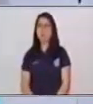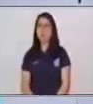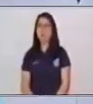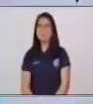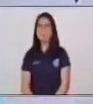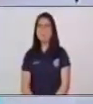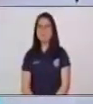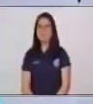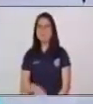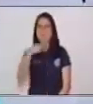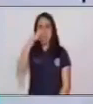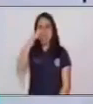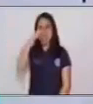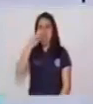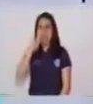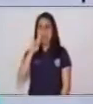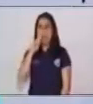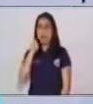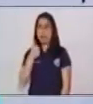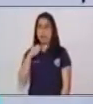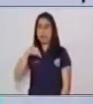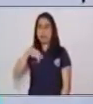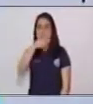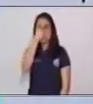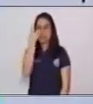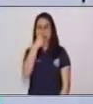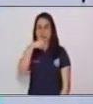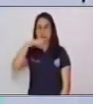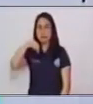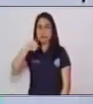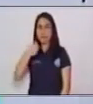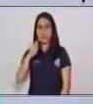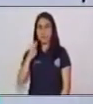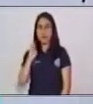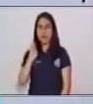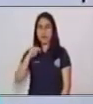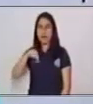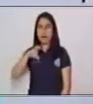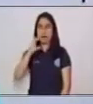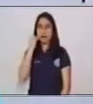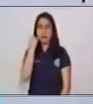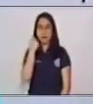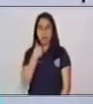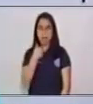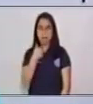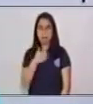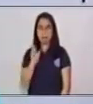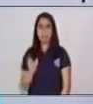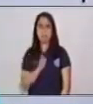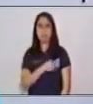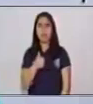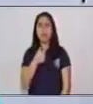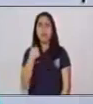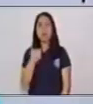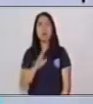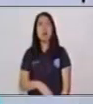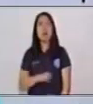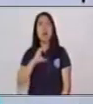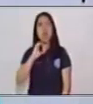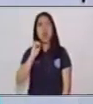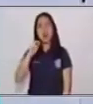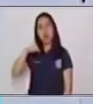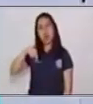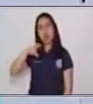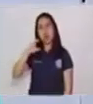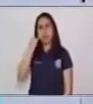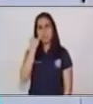Iré y rasgué. Riman. Entonces, este es un poema con rima consonante. Veamos la última